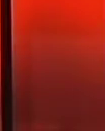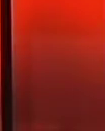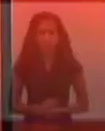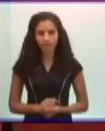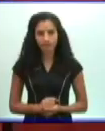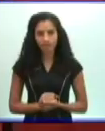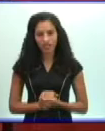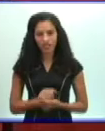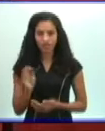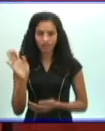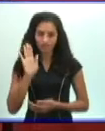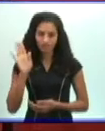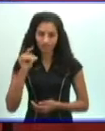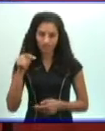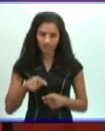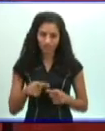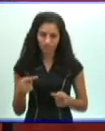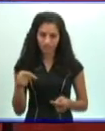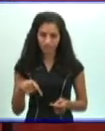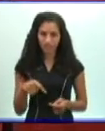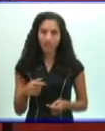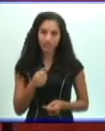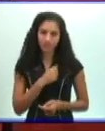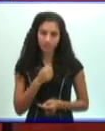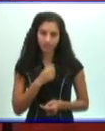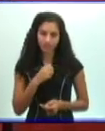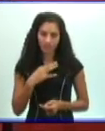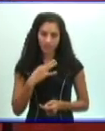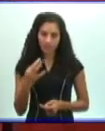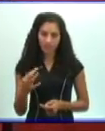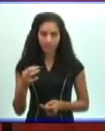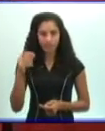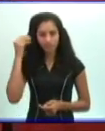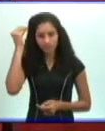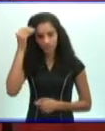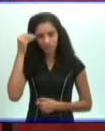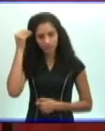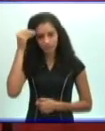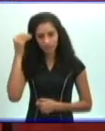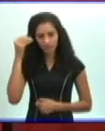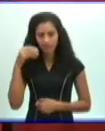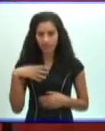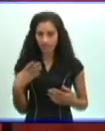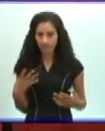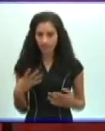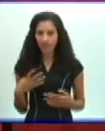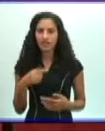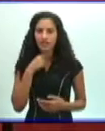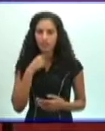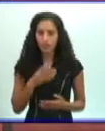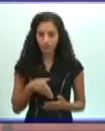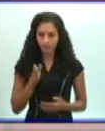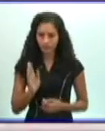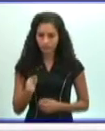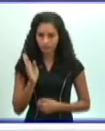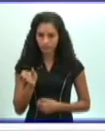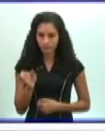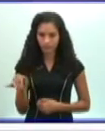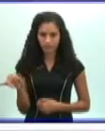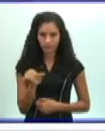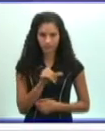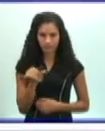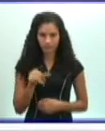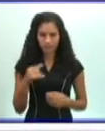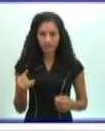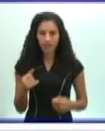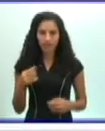Y nos despedimos por hoy, pero vuelvo a invitarte a reflexionar en que la constancia es el